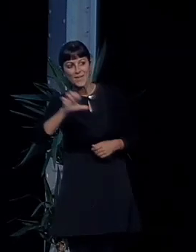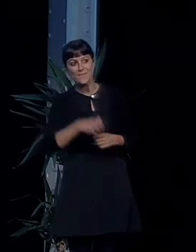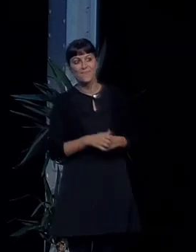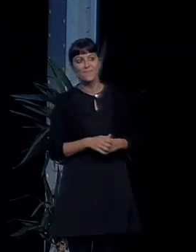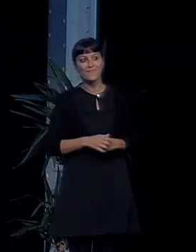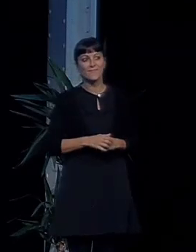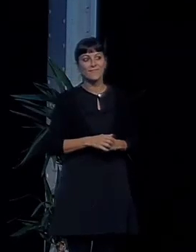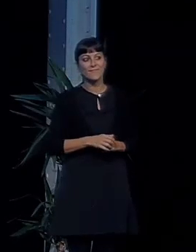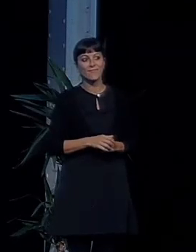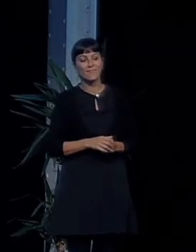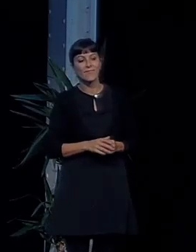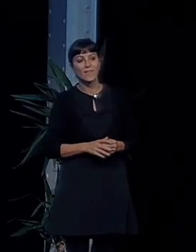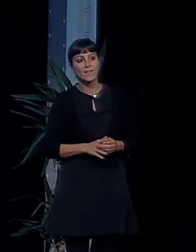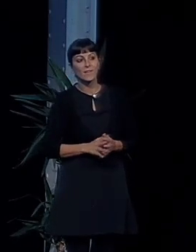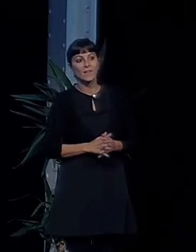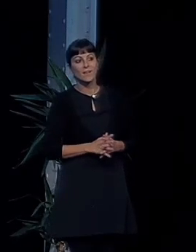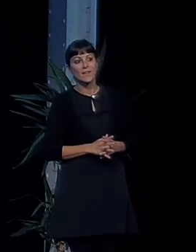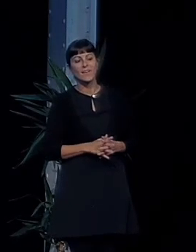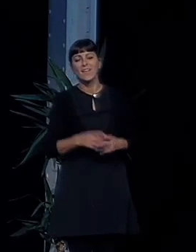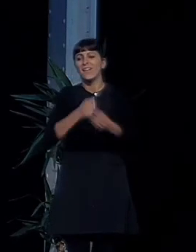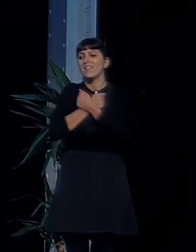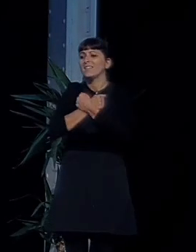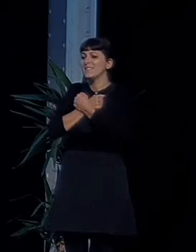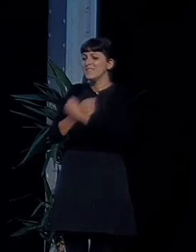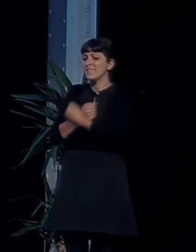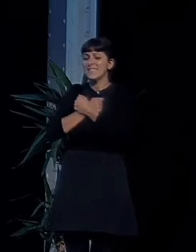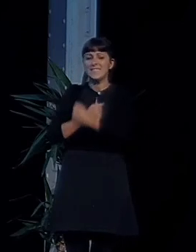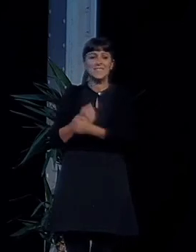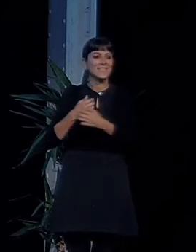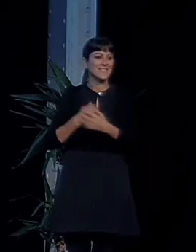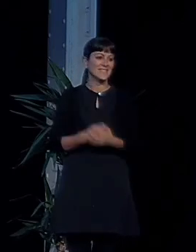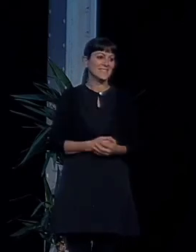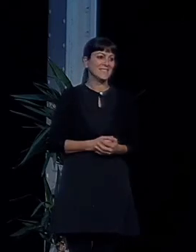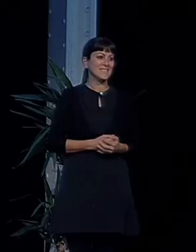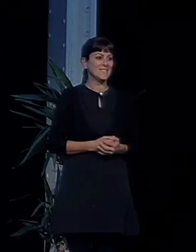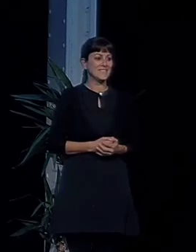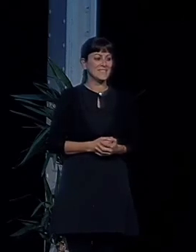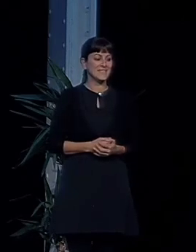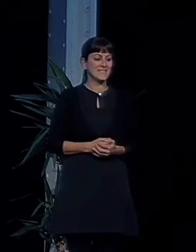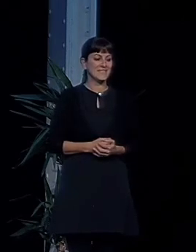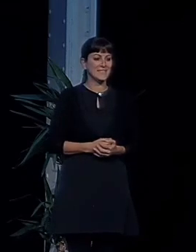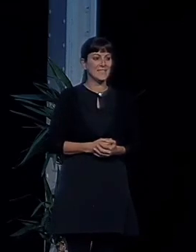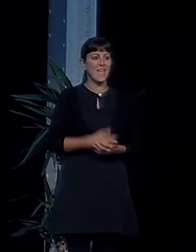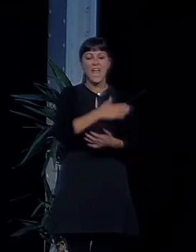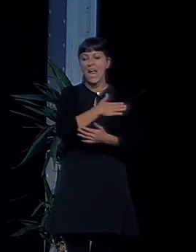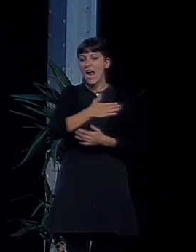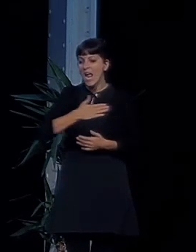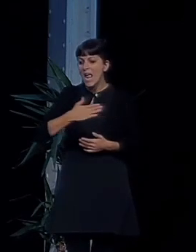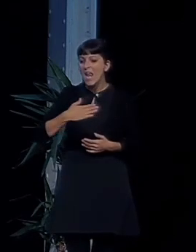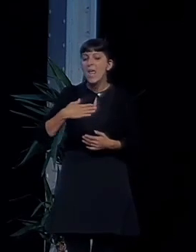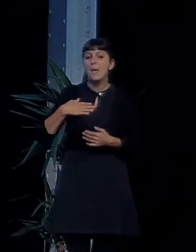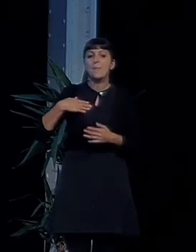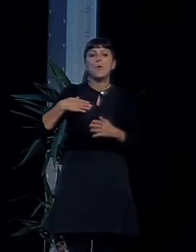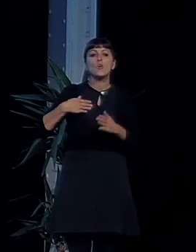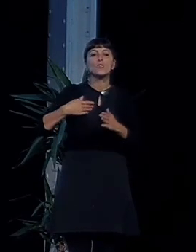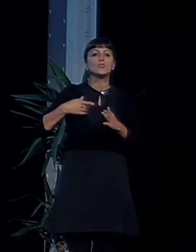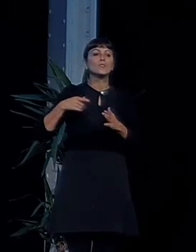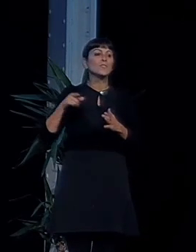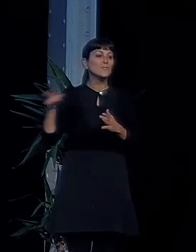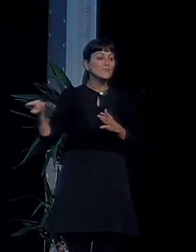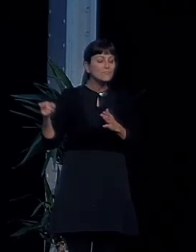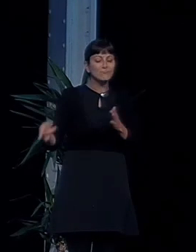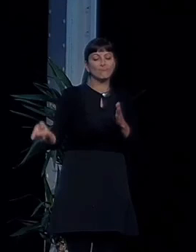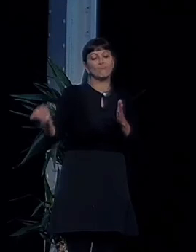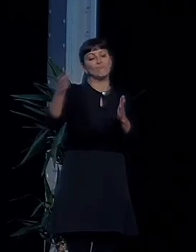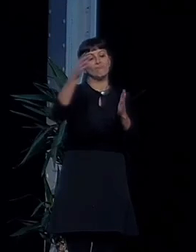Es que t'estimem, no t'admirem, te queremos... Y queremos que sigas construyendo relato, porque yo creo que una